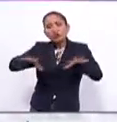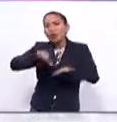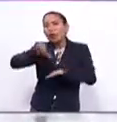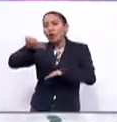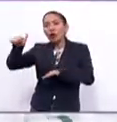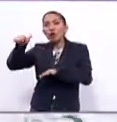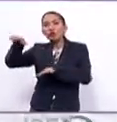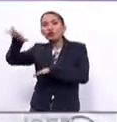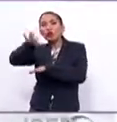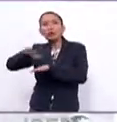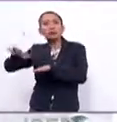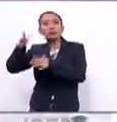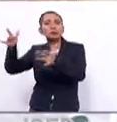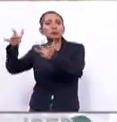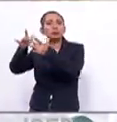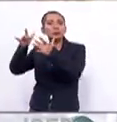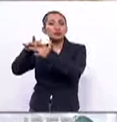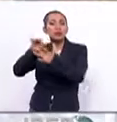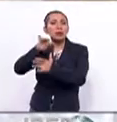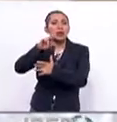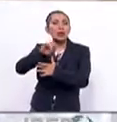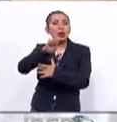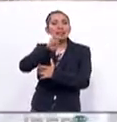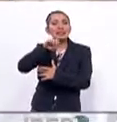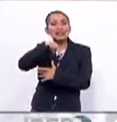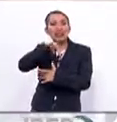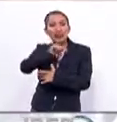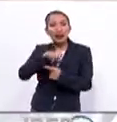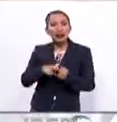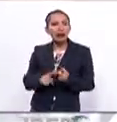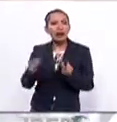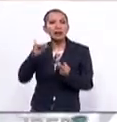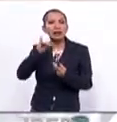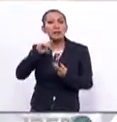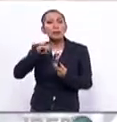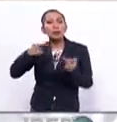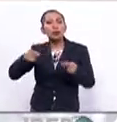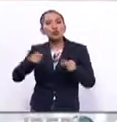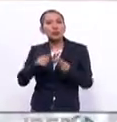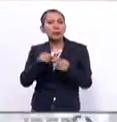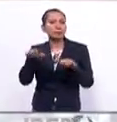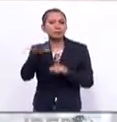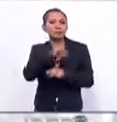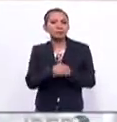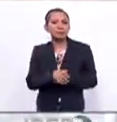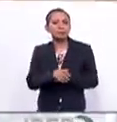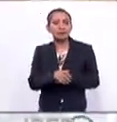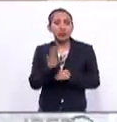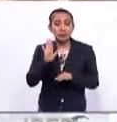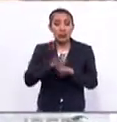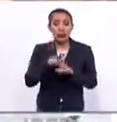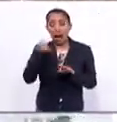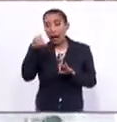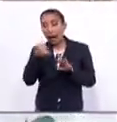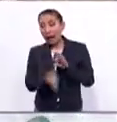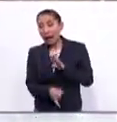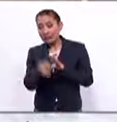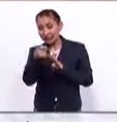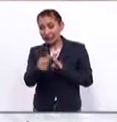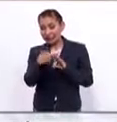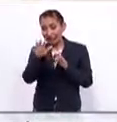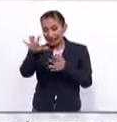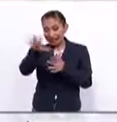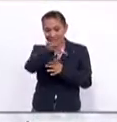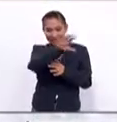otras plataformas como Iberescena, ¿no? Ibermúsicas, sí. En fin. Y más allá, digamos, de estas